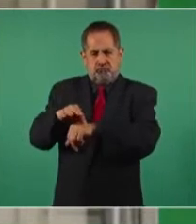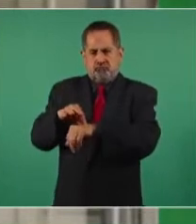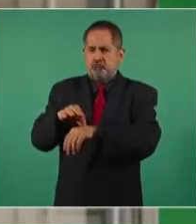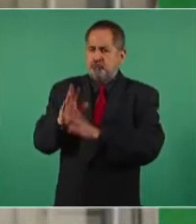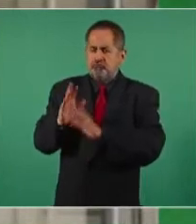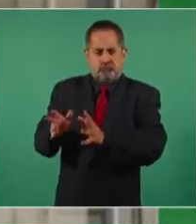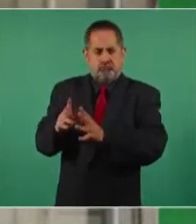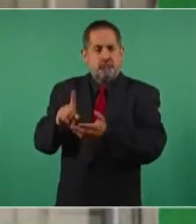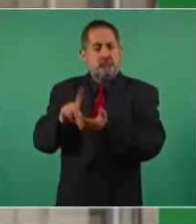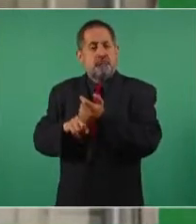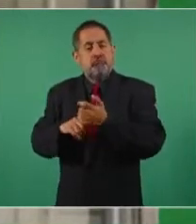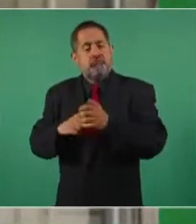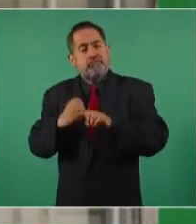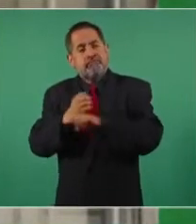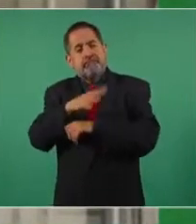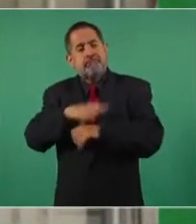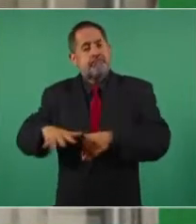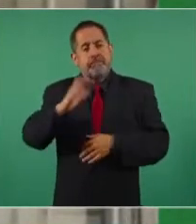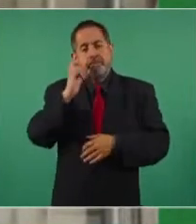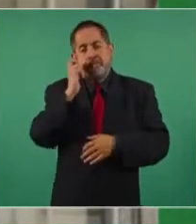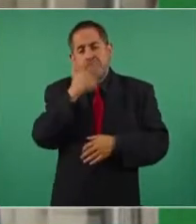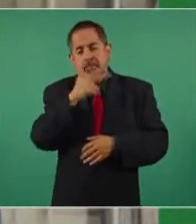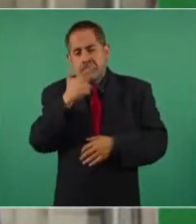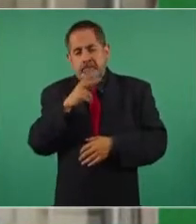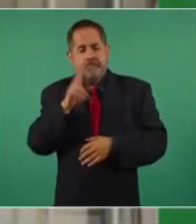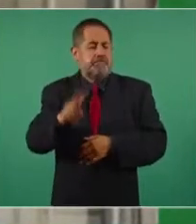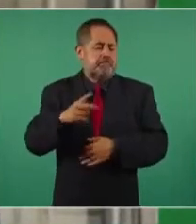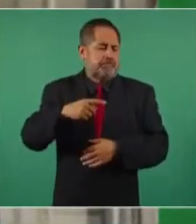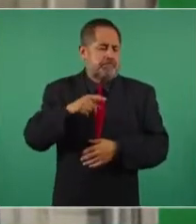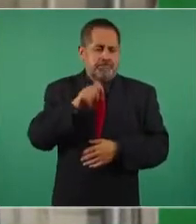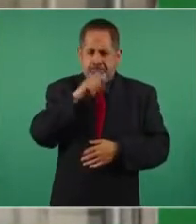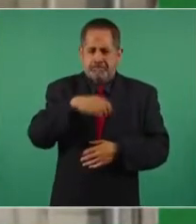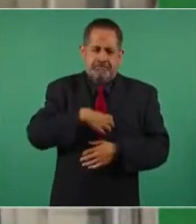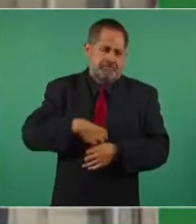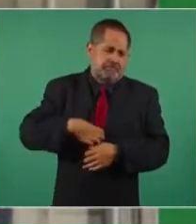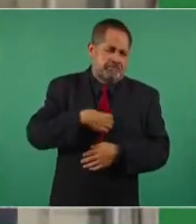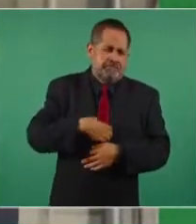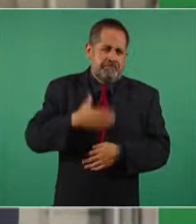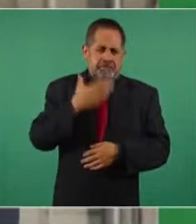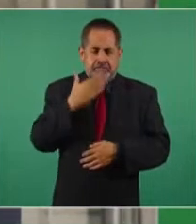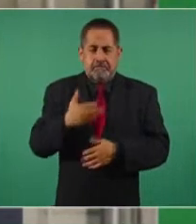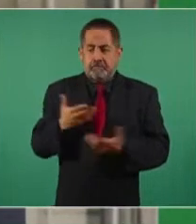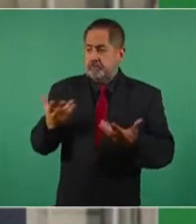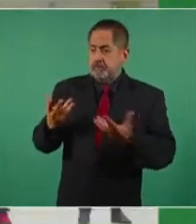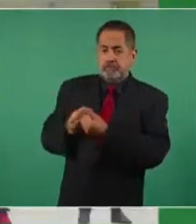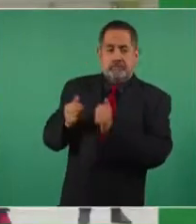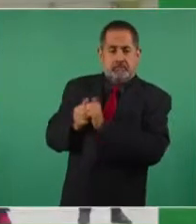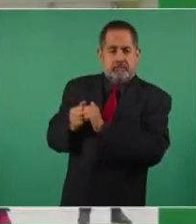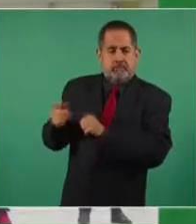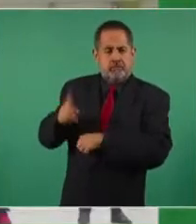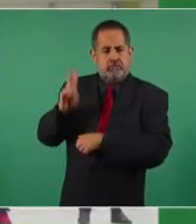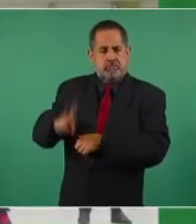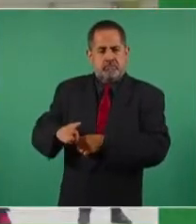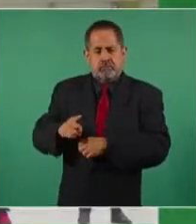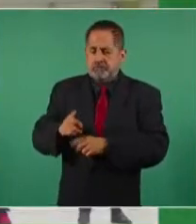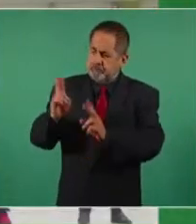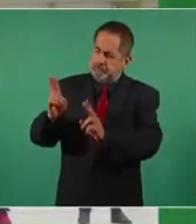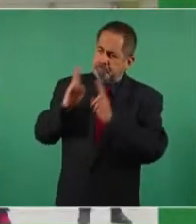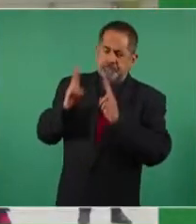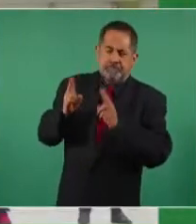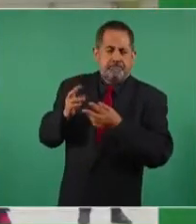en el estado después como también estamos muy contentos aquí al doctor cámara para los futuros de soja tales factores